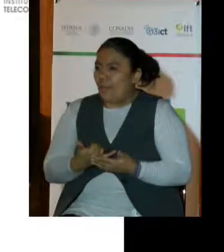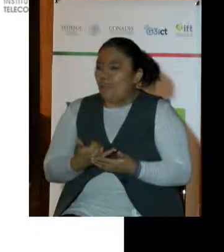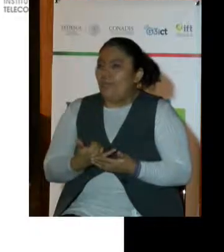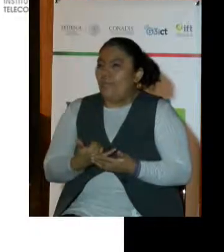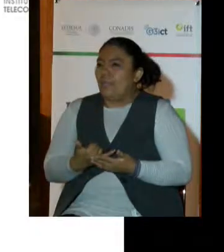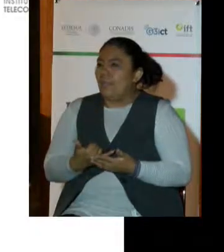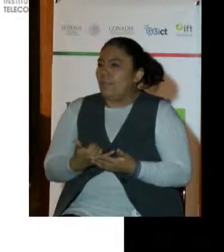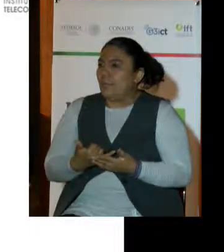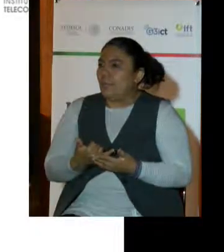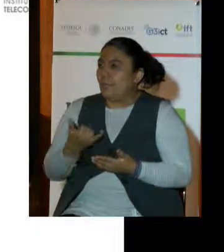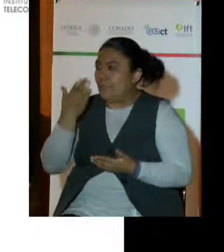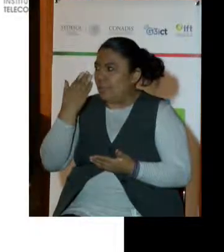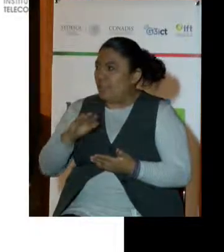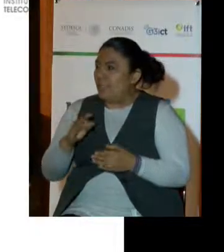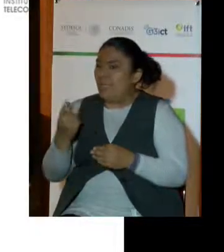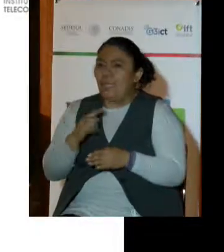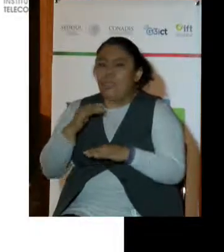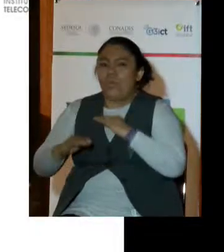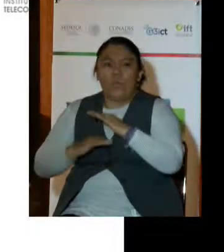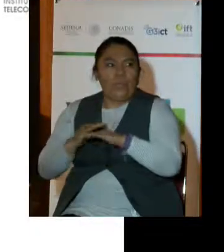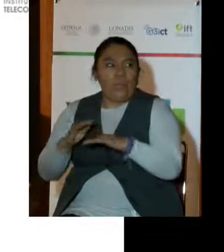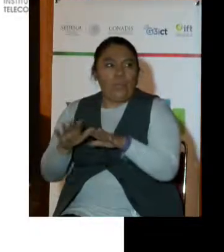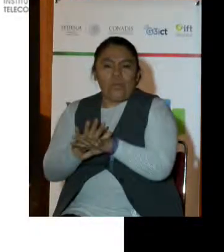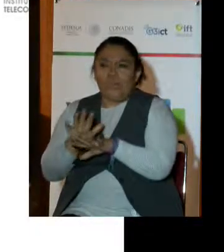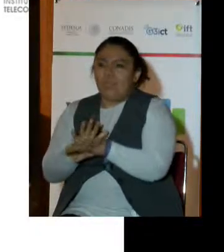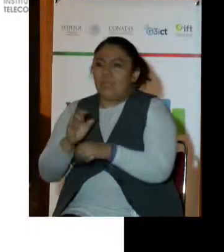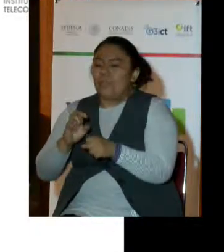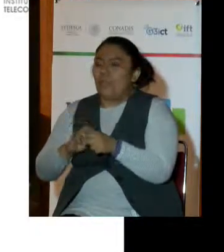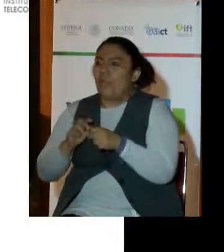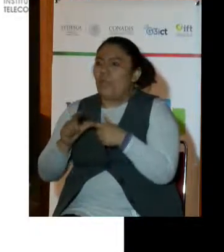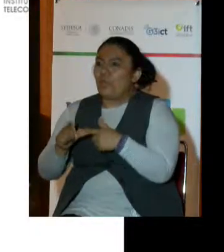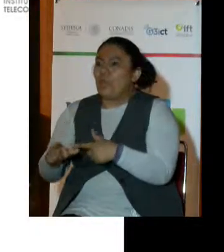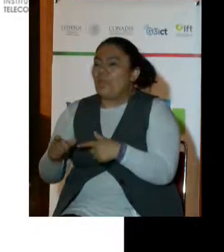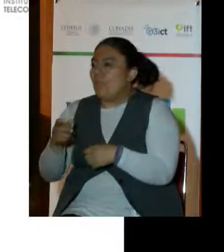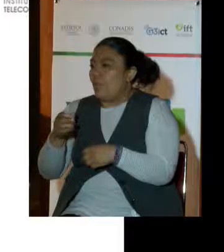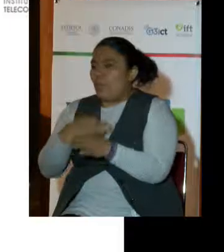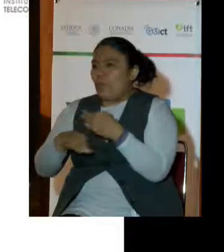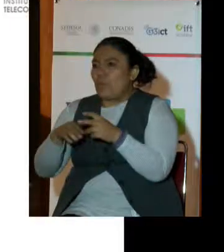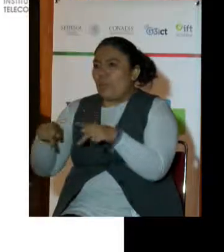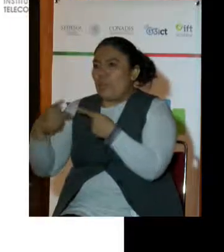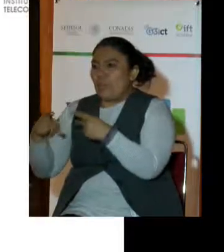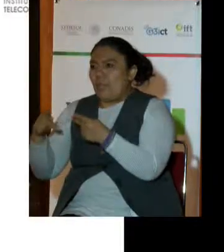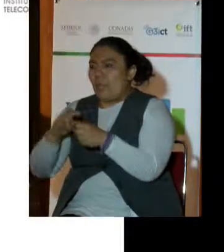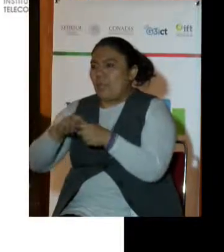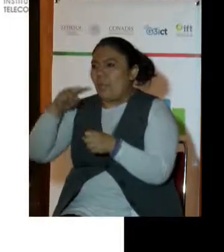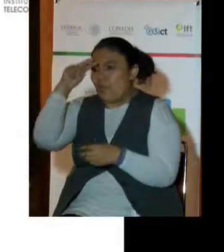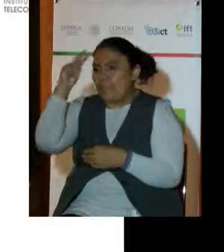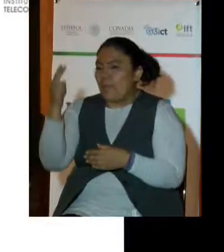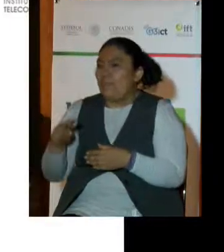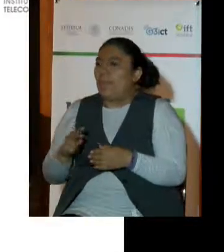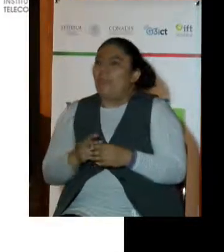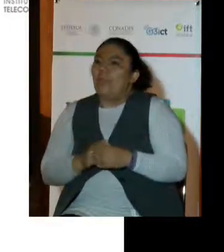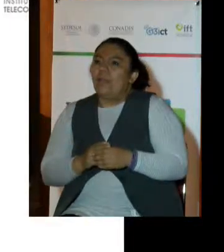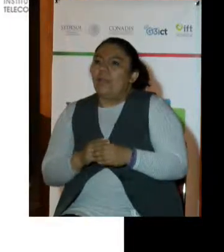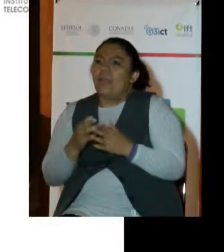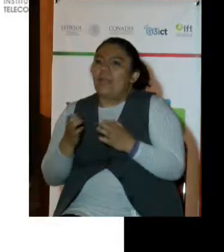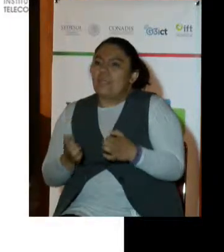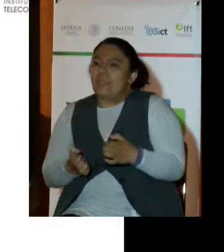Y en fin, sé que es un proceso. Sé que los concesionarios y comercializadores en México